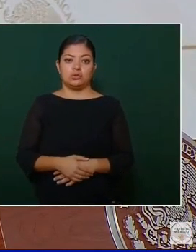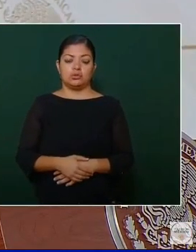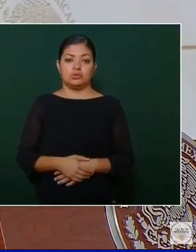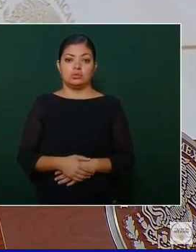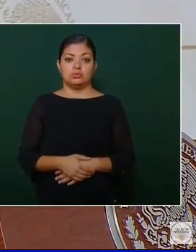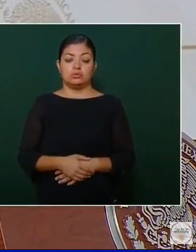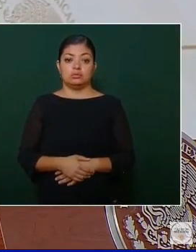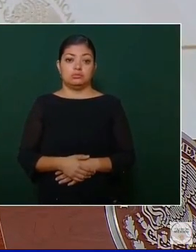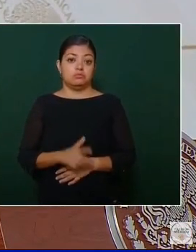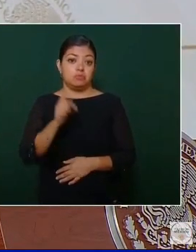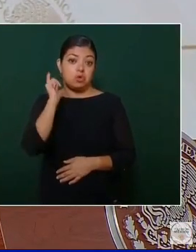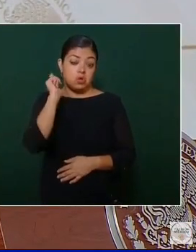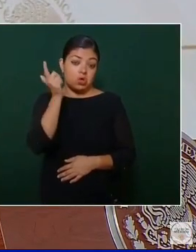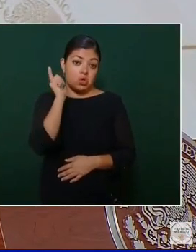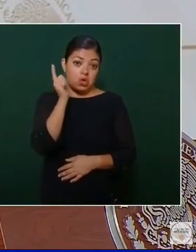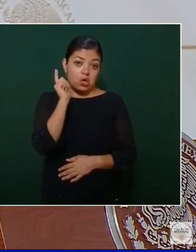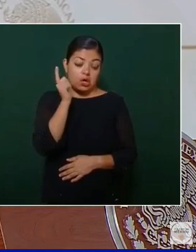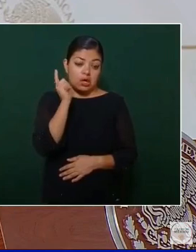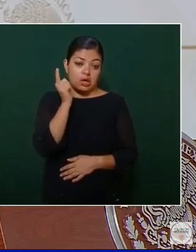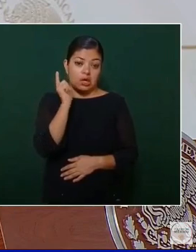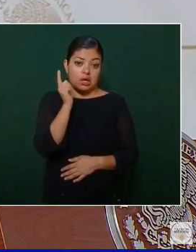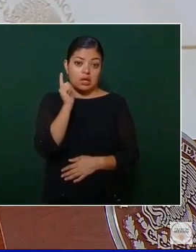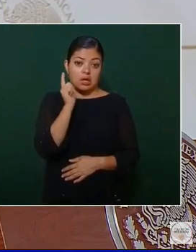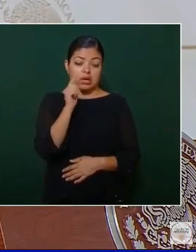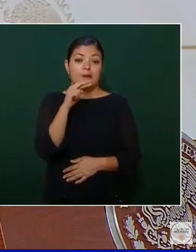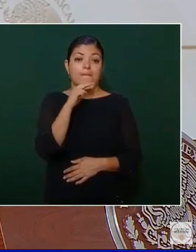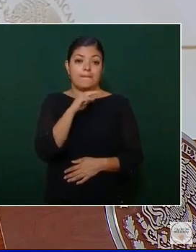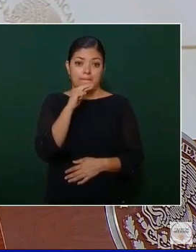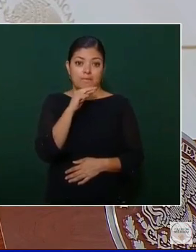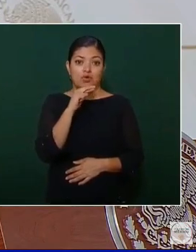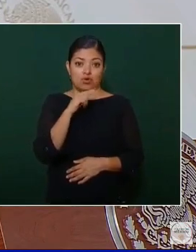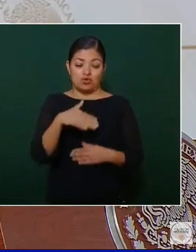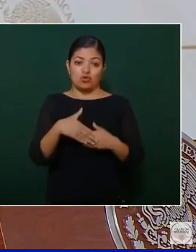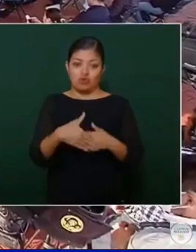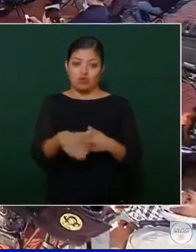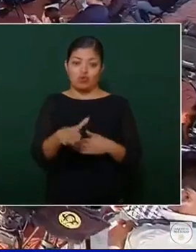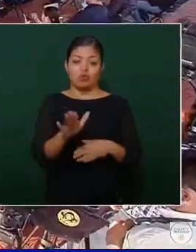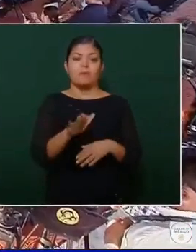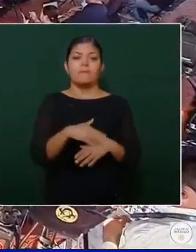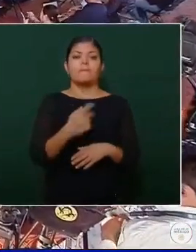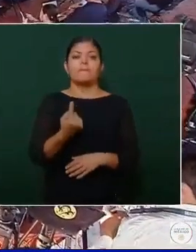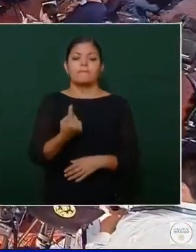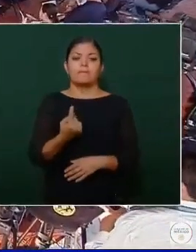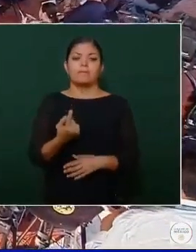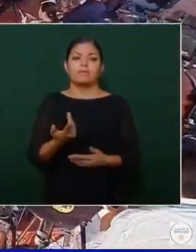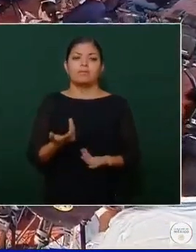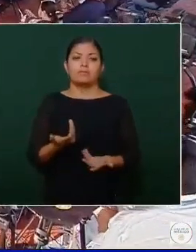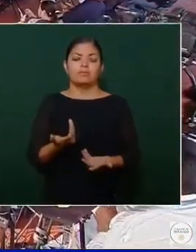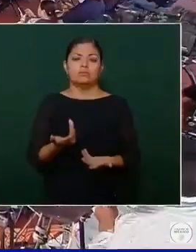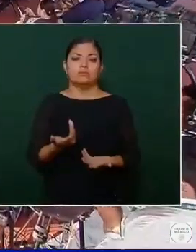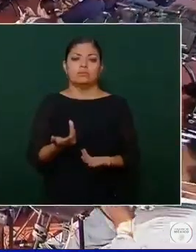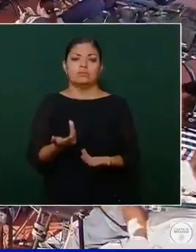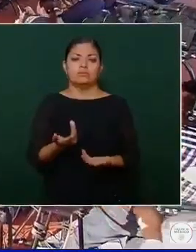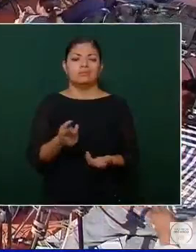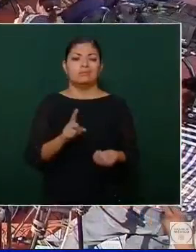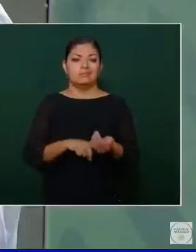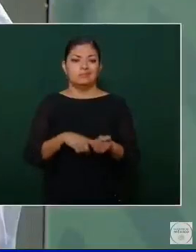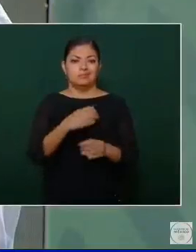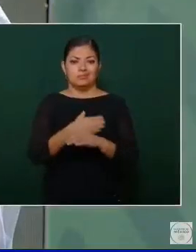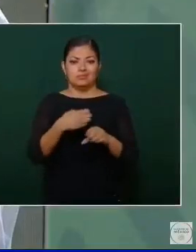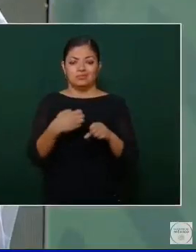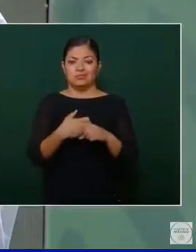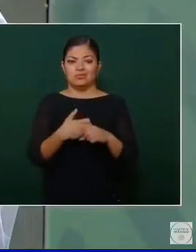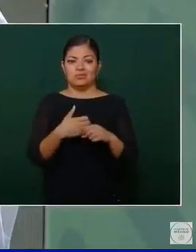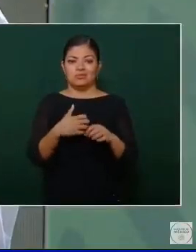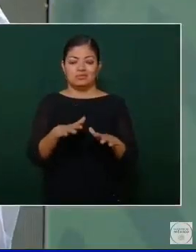Y sí espero que sea pronto ese acuerdo, porque son factores